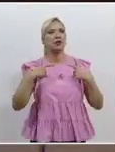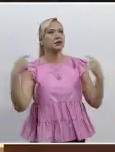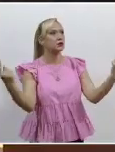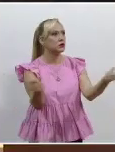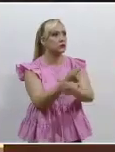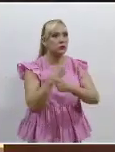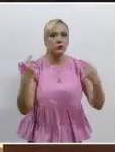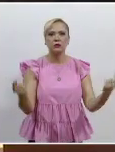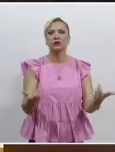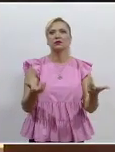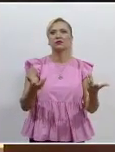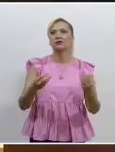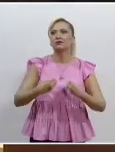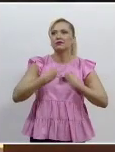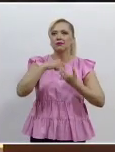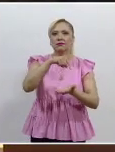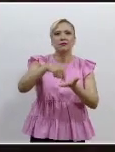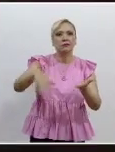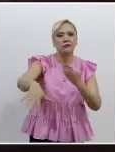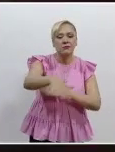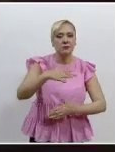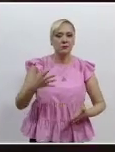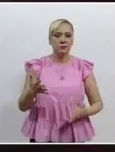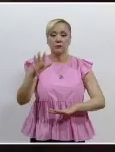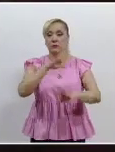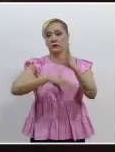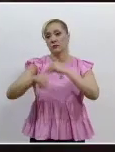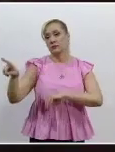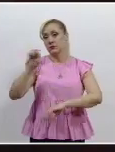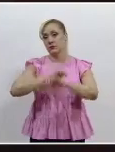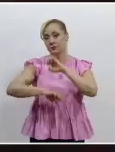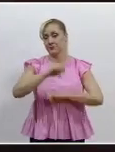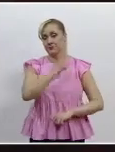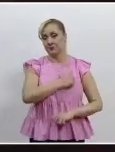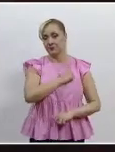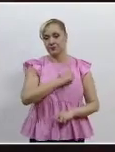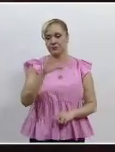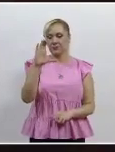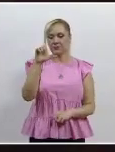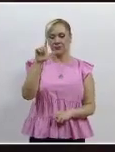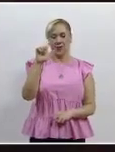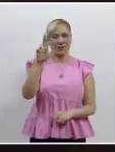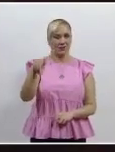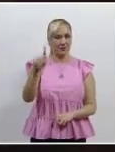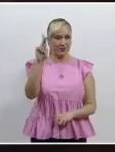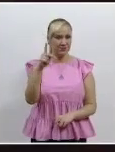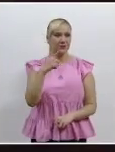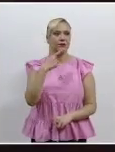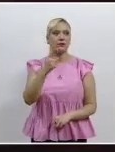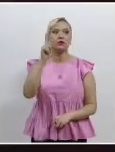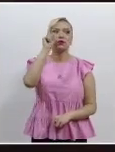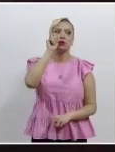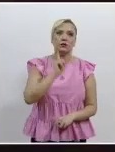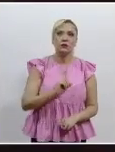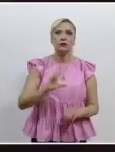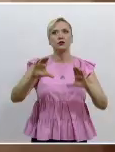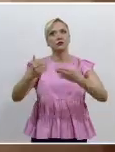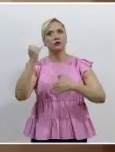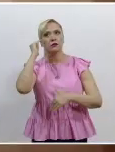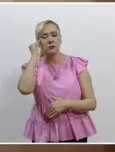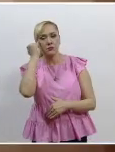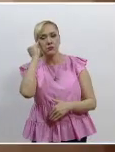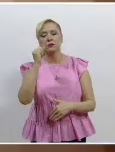vecindario. Por su parte, el embajador de Canadá en México, Graeme C. Clark, afirmó que las mujeres y las comunidades